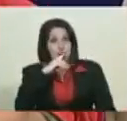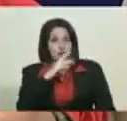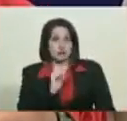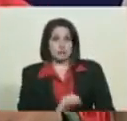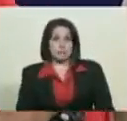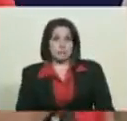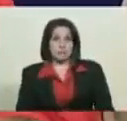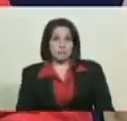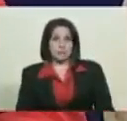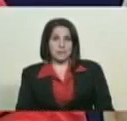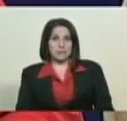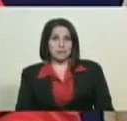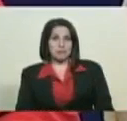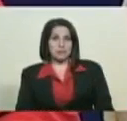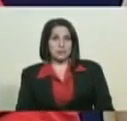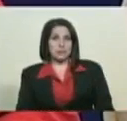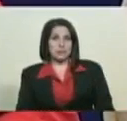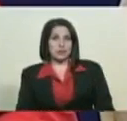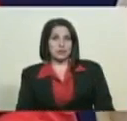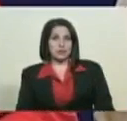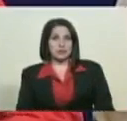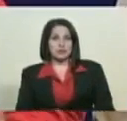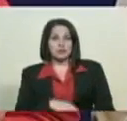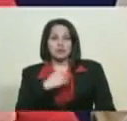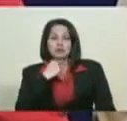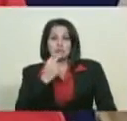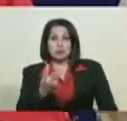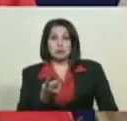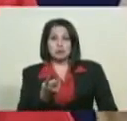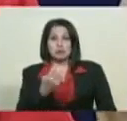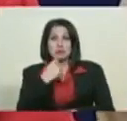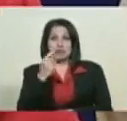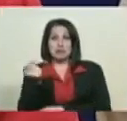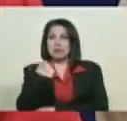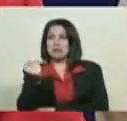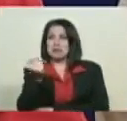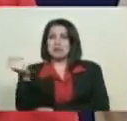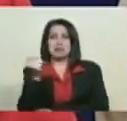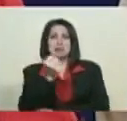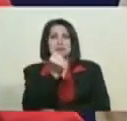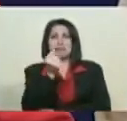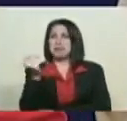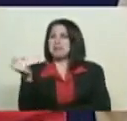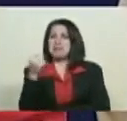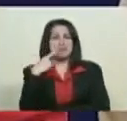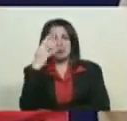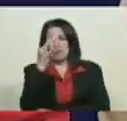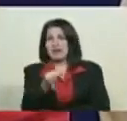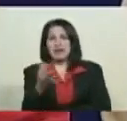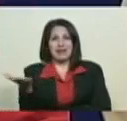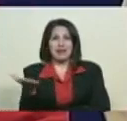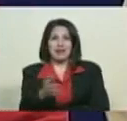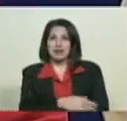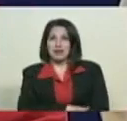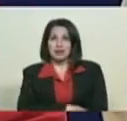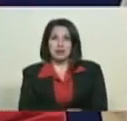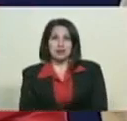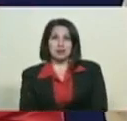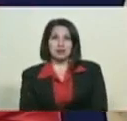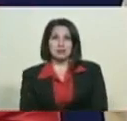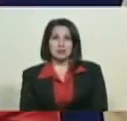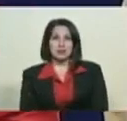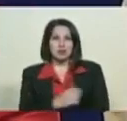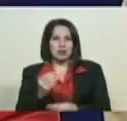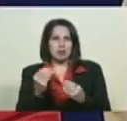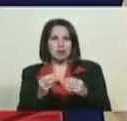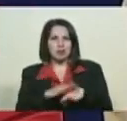lo hayan declarado, pero es una cosa de la boca para afuera, por eso es que nadie les hace caso ni les cree. O sea, en una